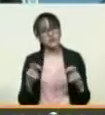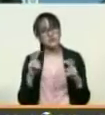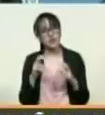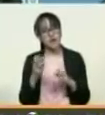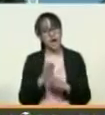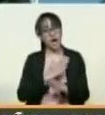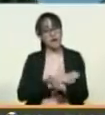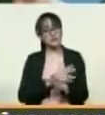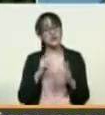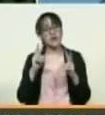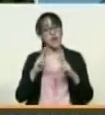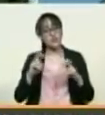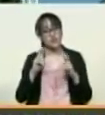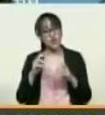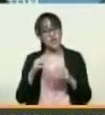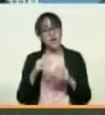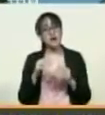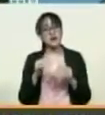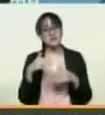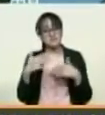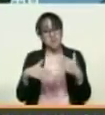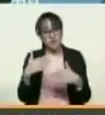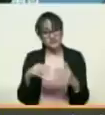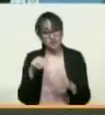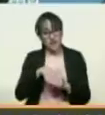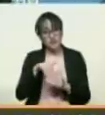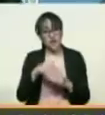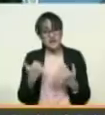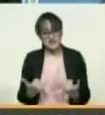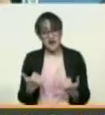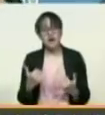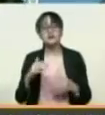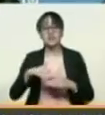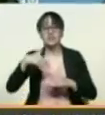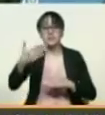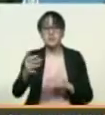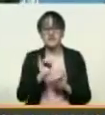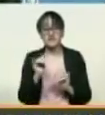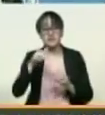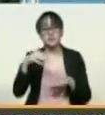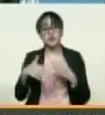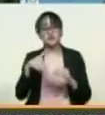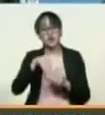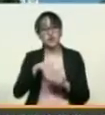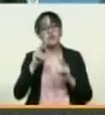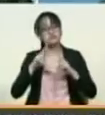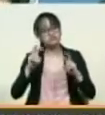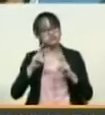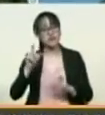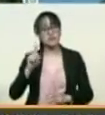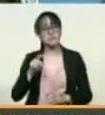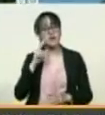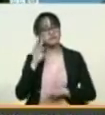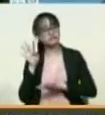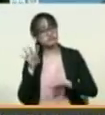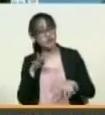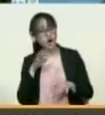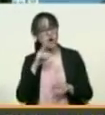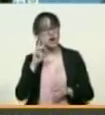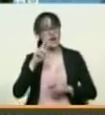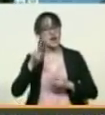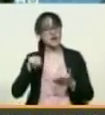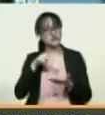proceso electoral y auditorías posteriores al proceso electoral, un gran sistema de acompañamiento, observación nacional y